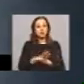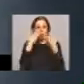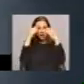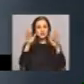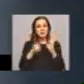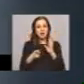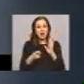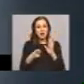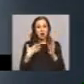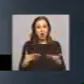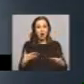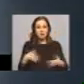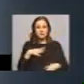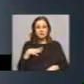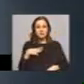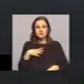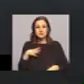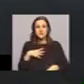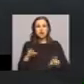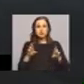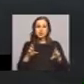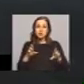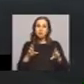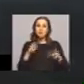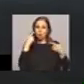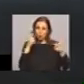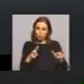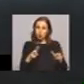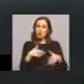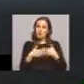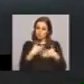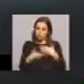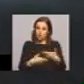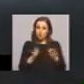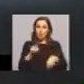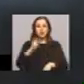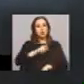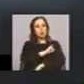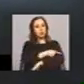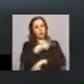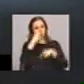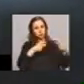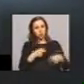democracia americana. Esperemos que el check and balance funcione, claro, y que al final los jueces y los poderes civiles